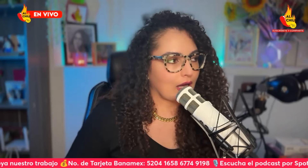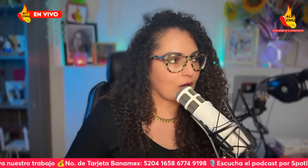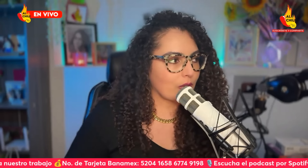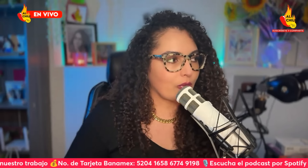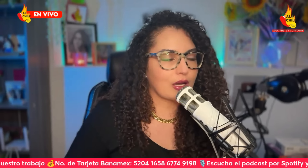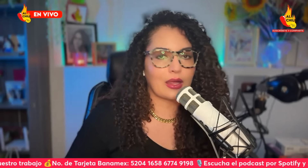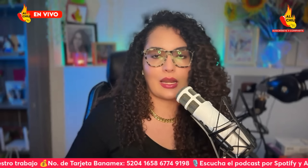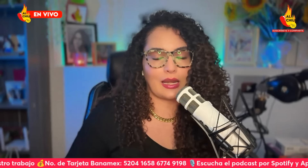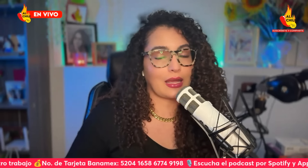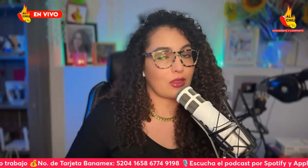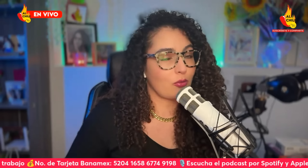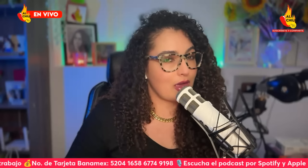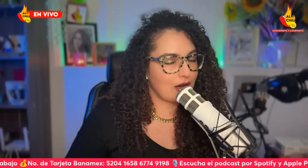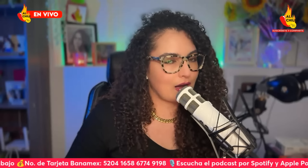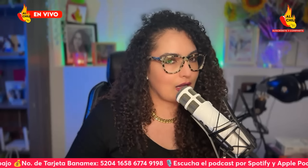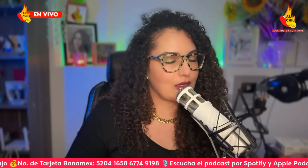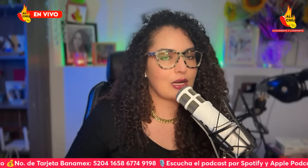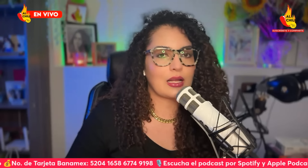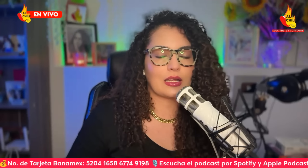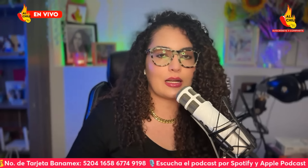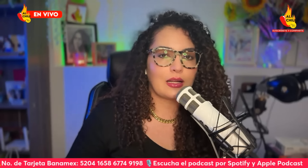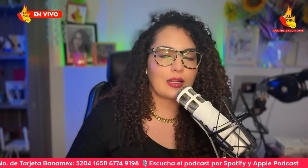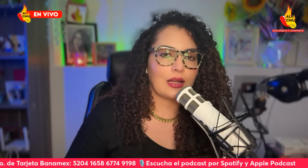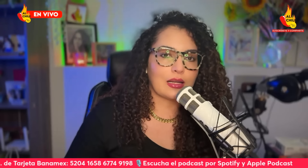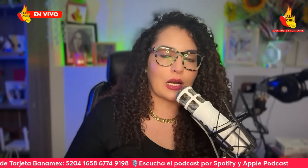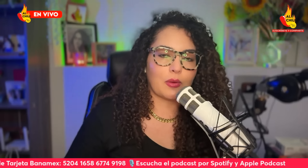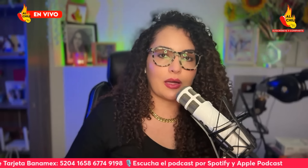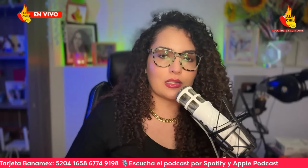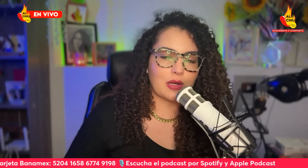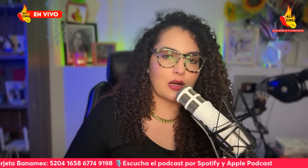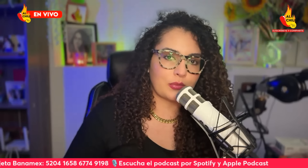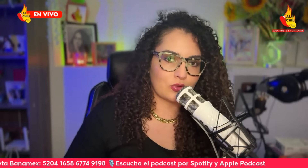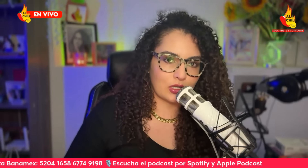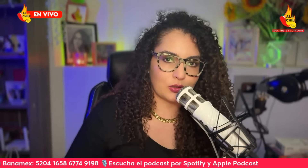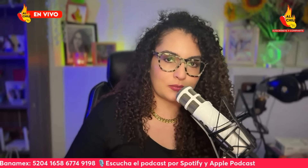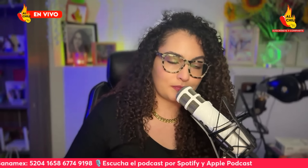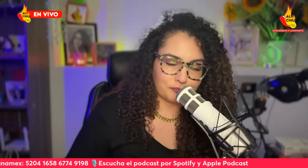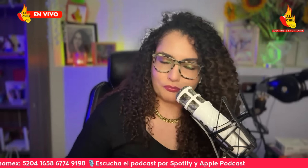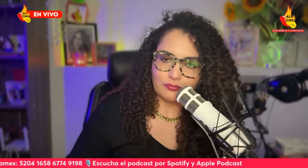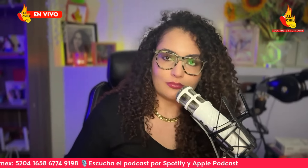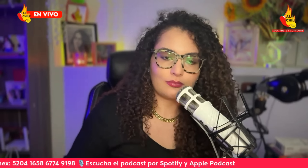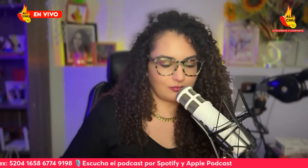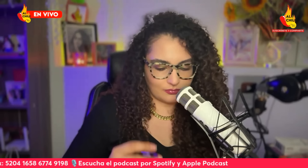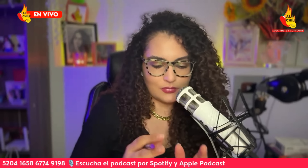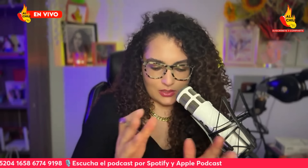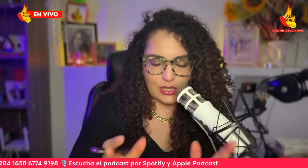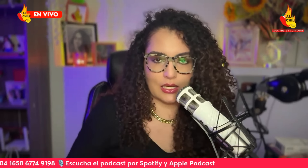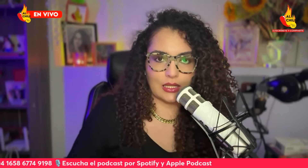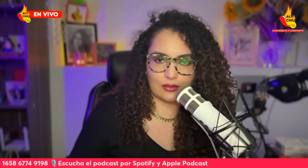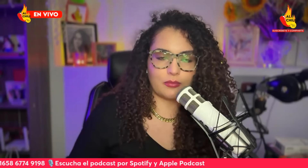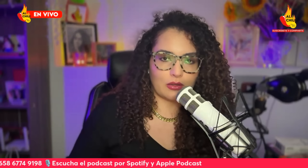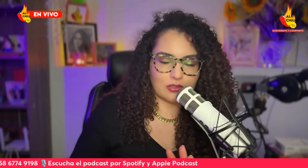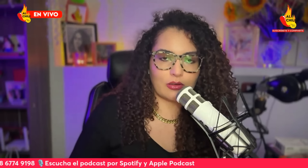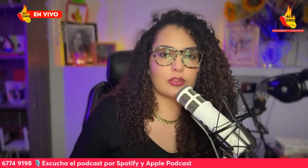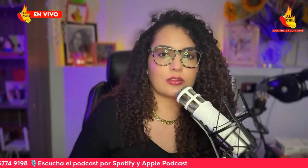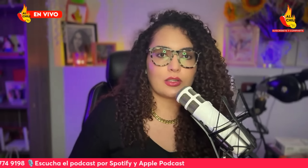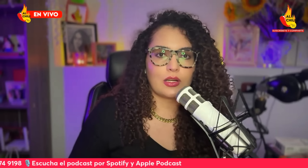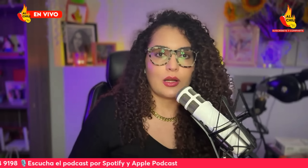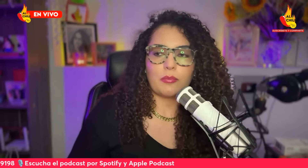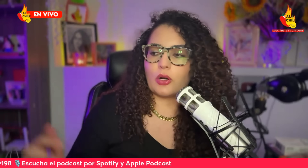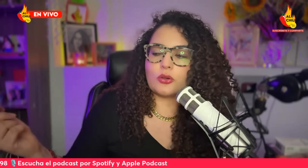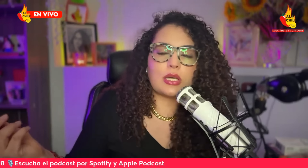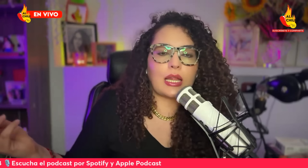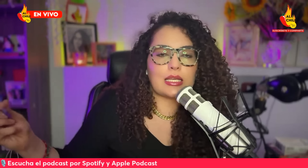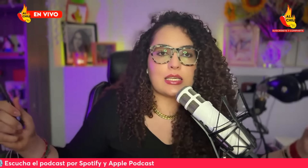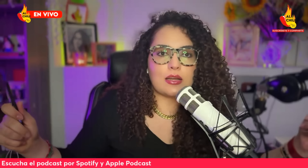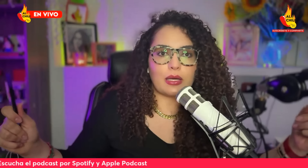república que como le quedó bien grande la el cargo a herz manero Por cierto sin quitar del medio ese factor